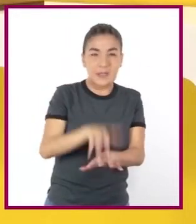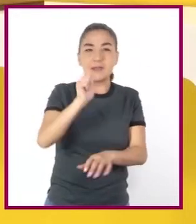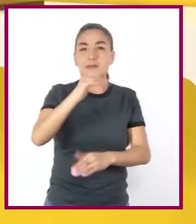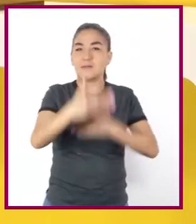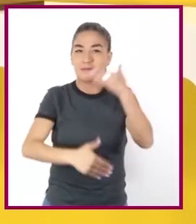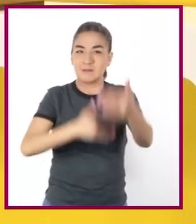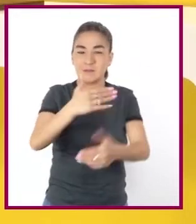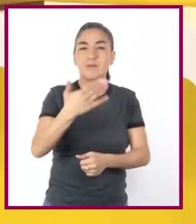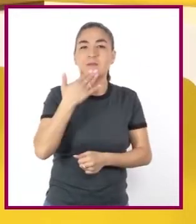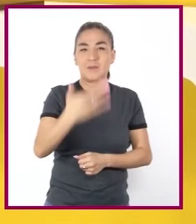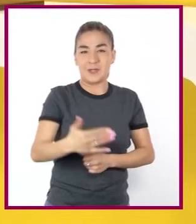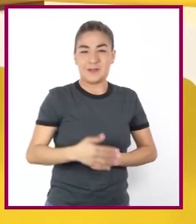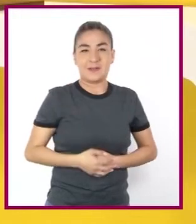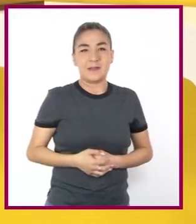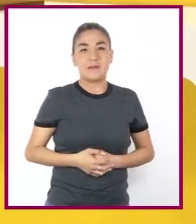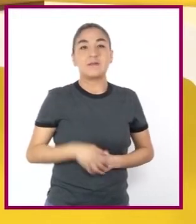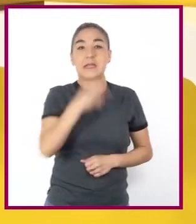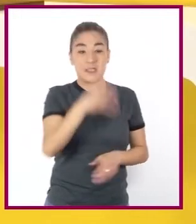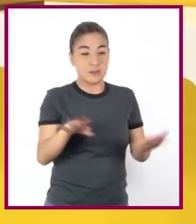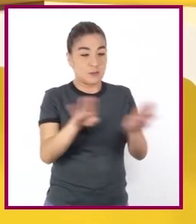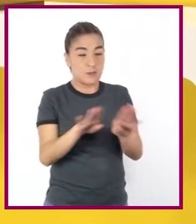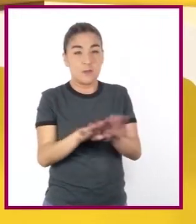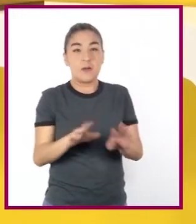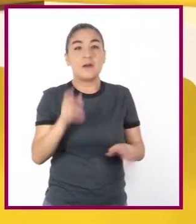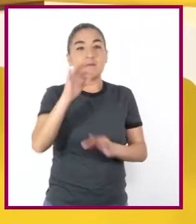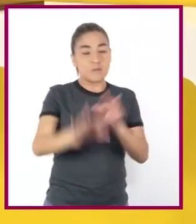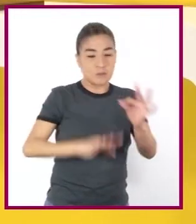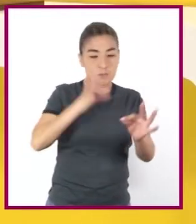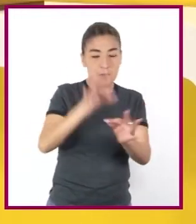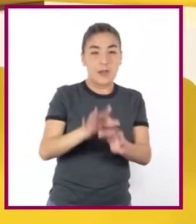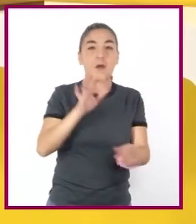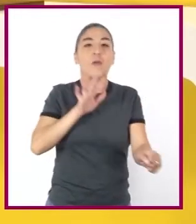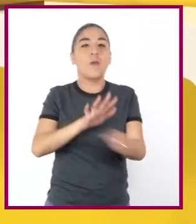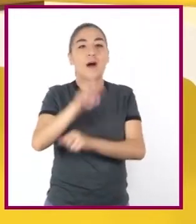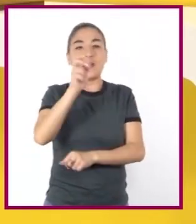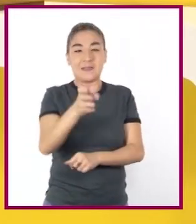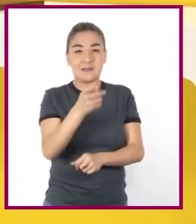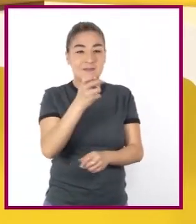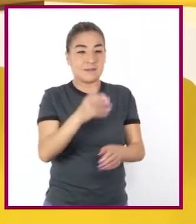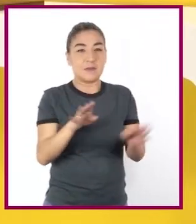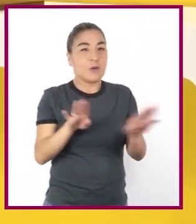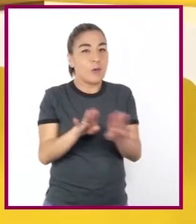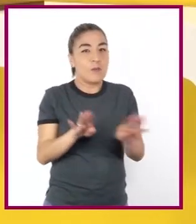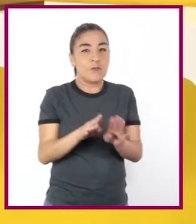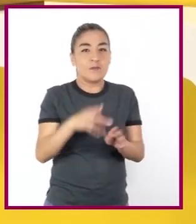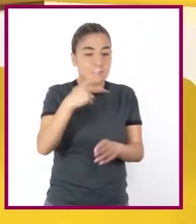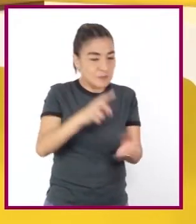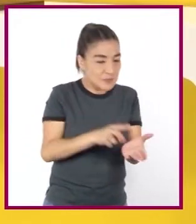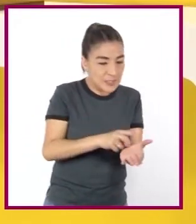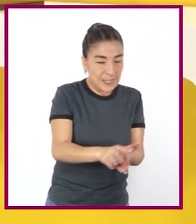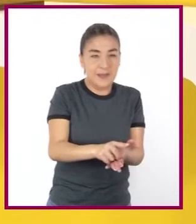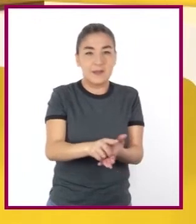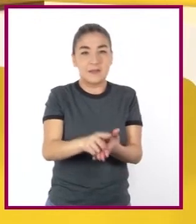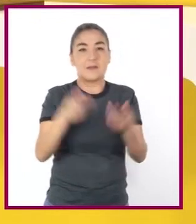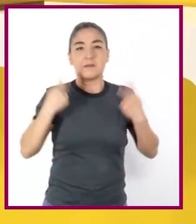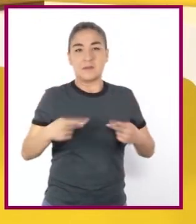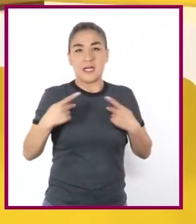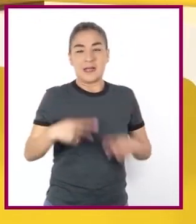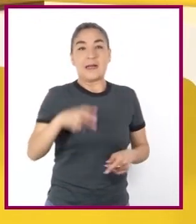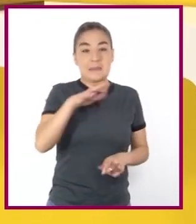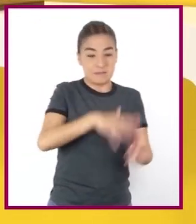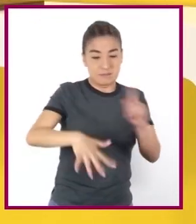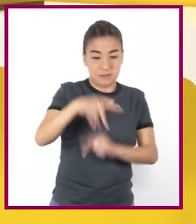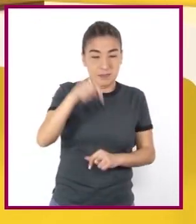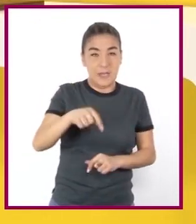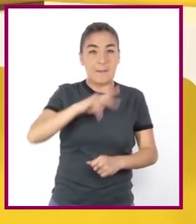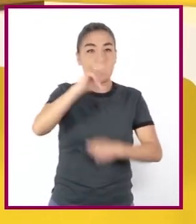progresividad. En correspondencia con su compromiso por el ejercicio de los derechos de sus habitantes, nuestro país cuenta